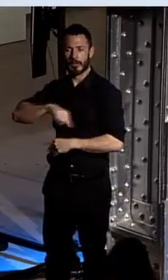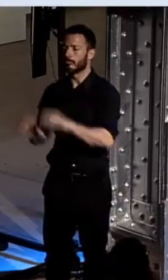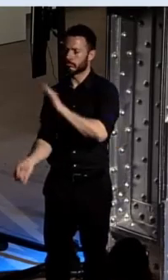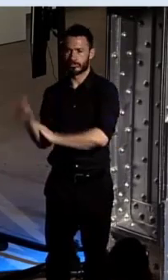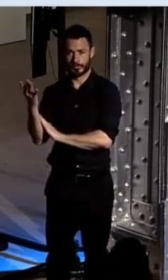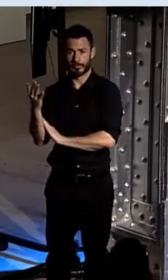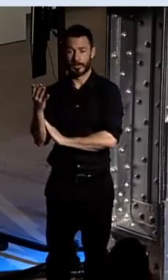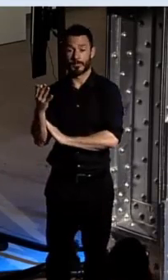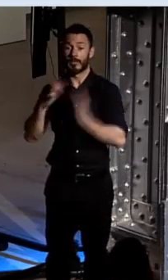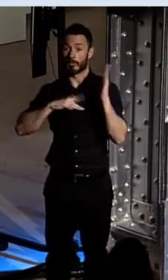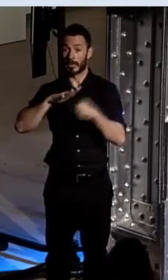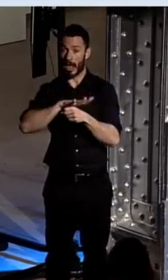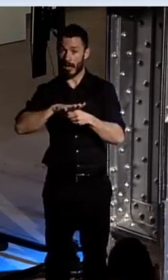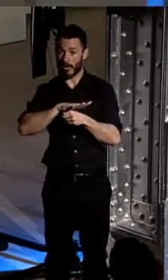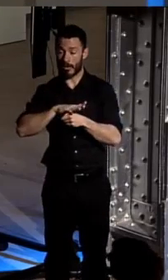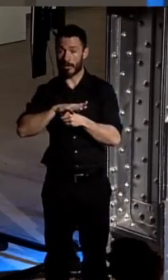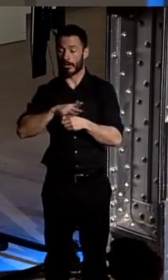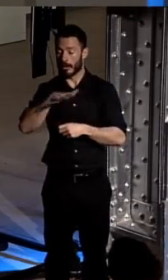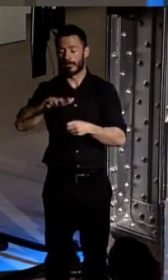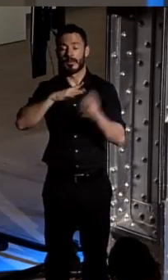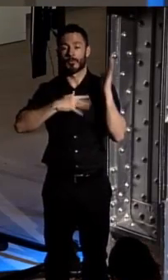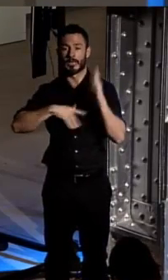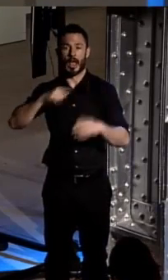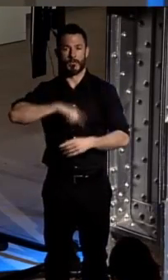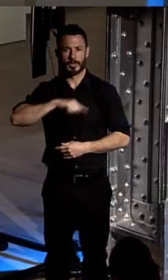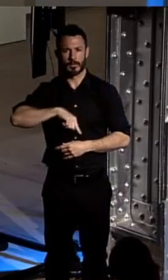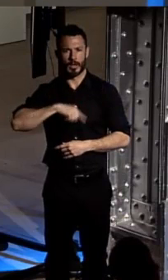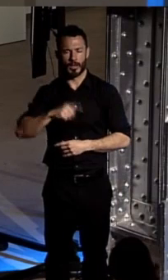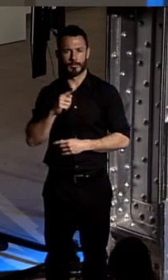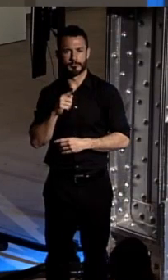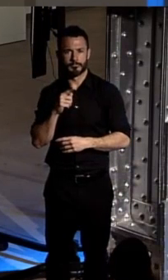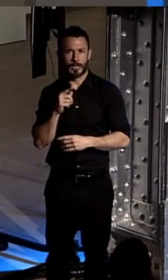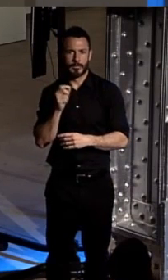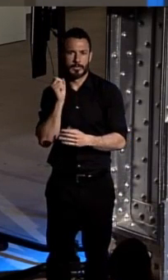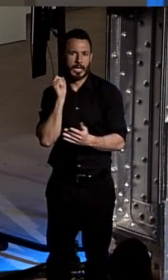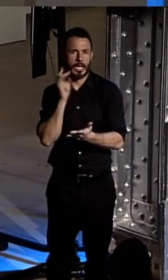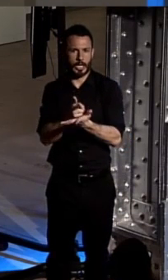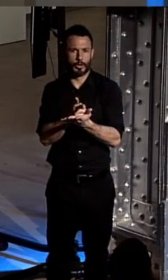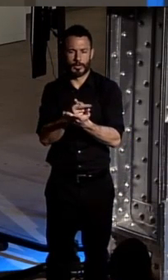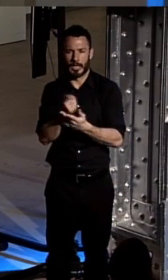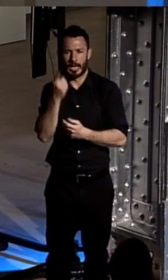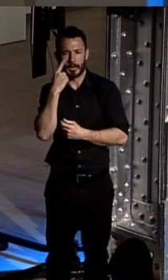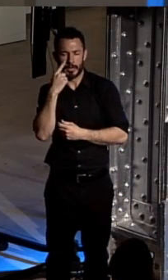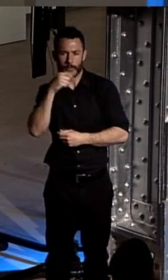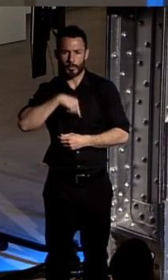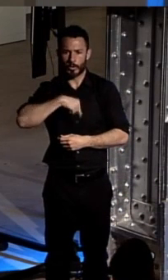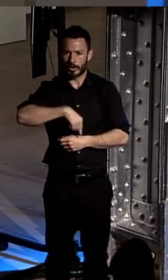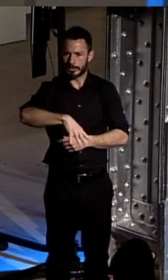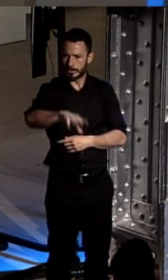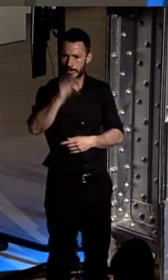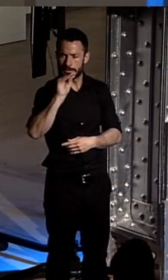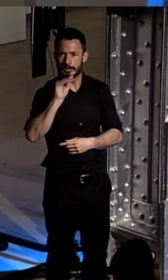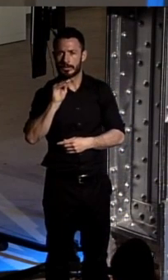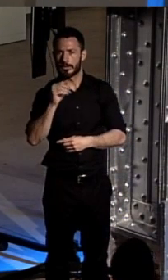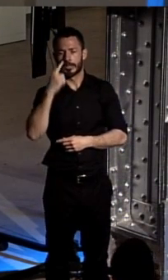de la informática afectiva tenemos, por una parte, el reto de poder detectar y reconocer las emociones